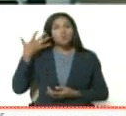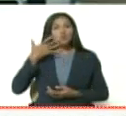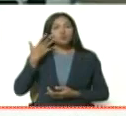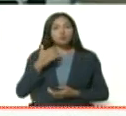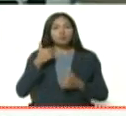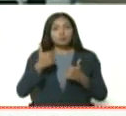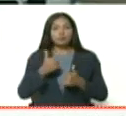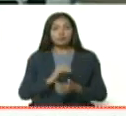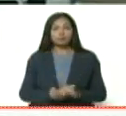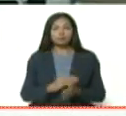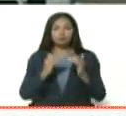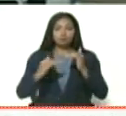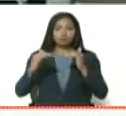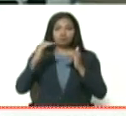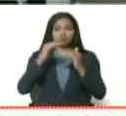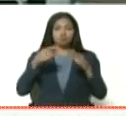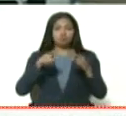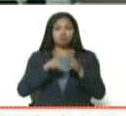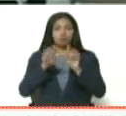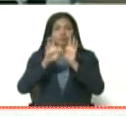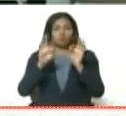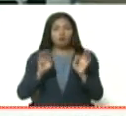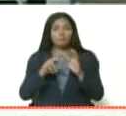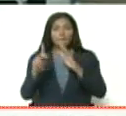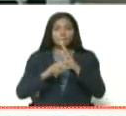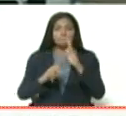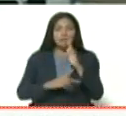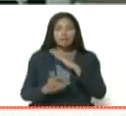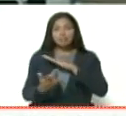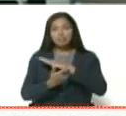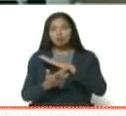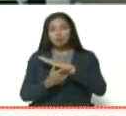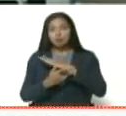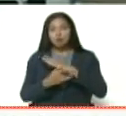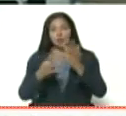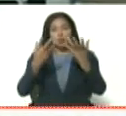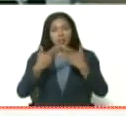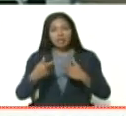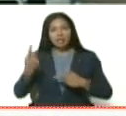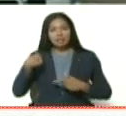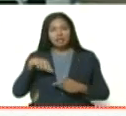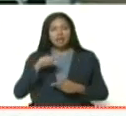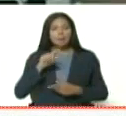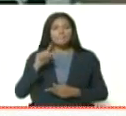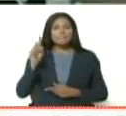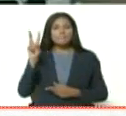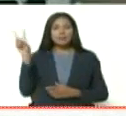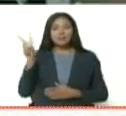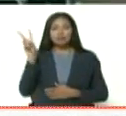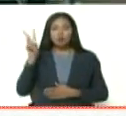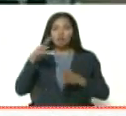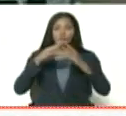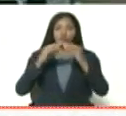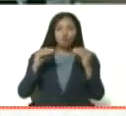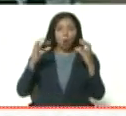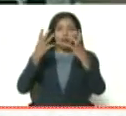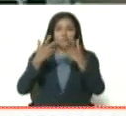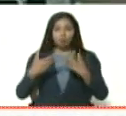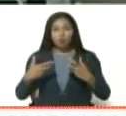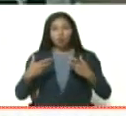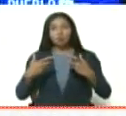del altísimo nivel del parque tecnológico industrial que tiene Venezuela en toda la